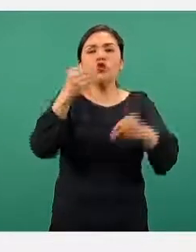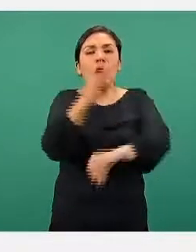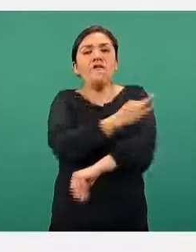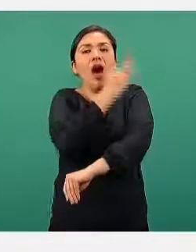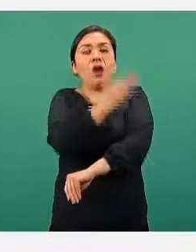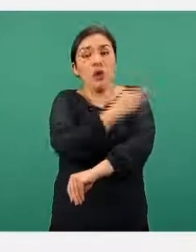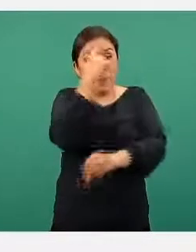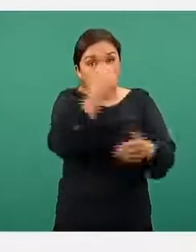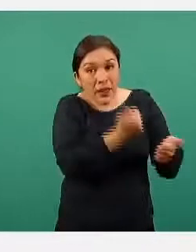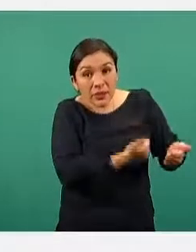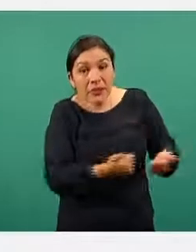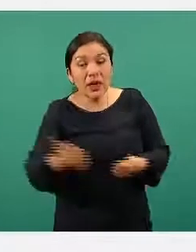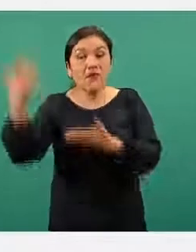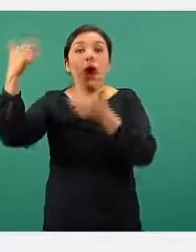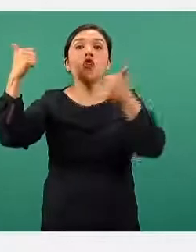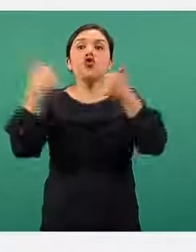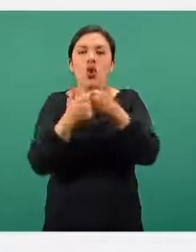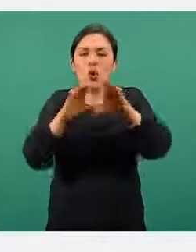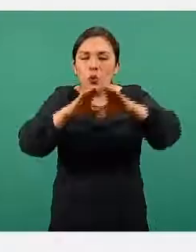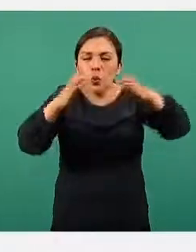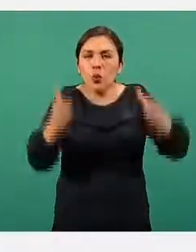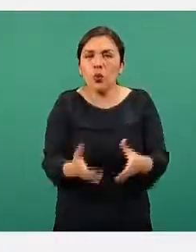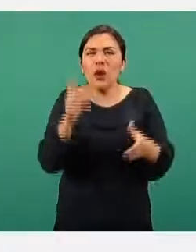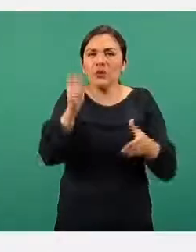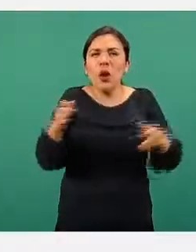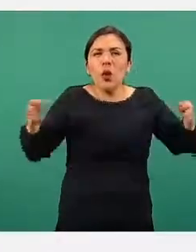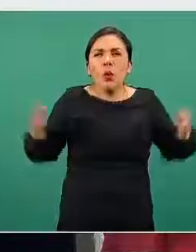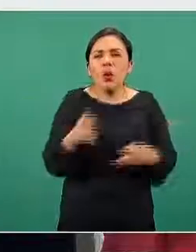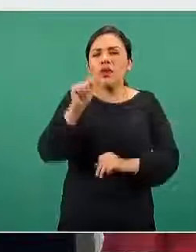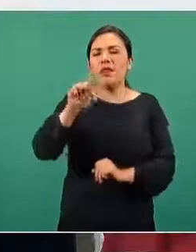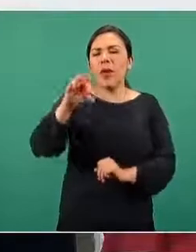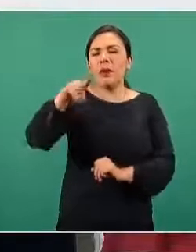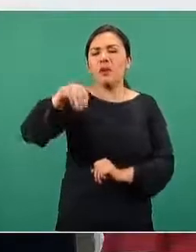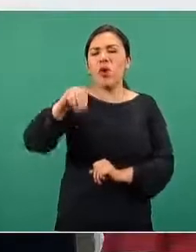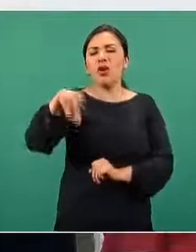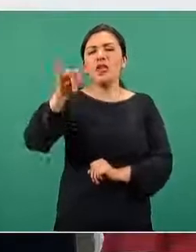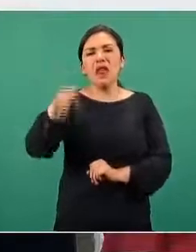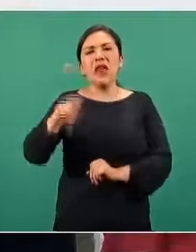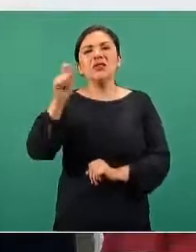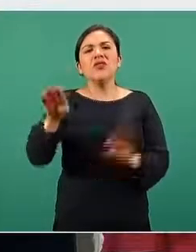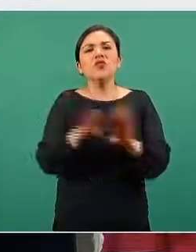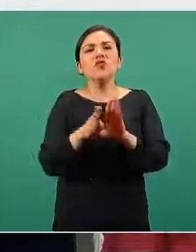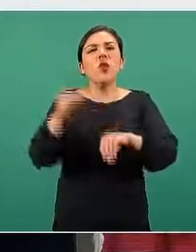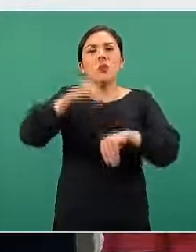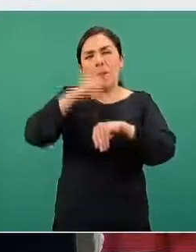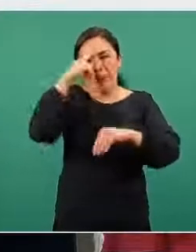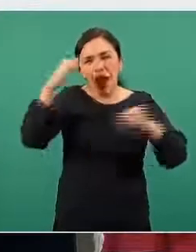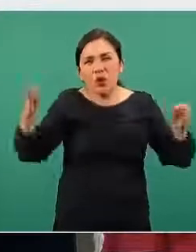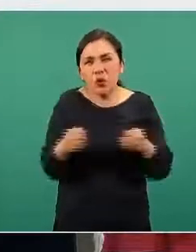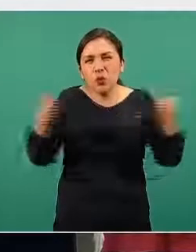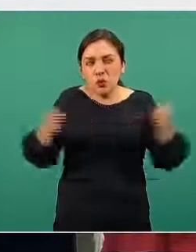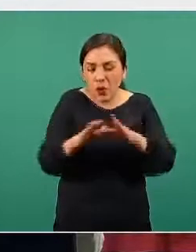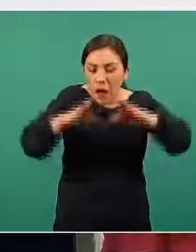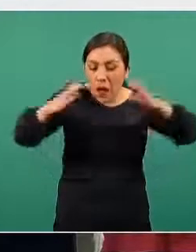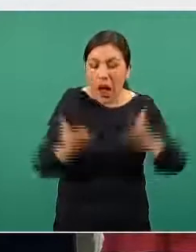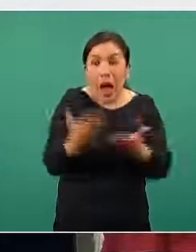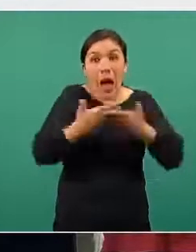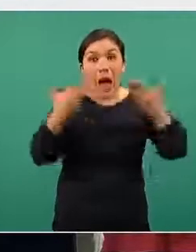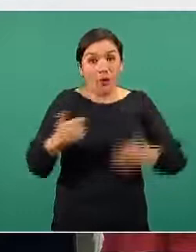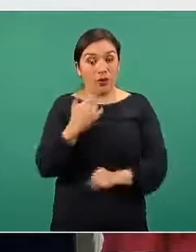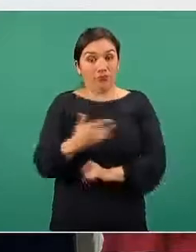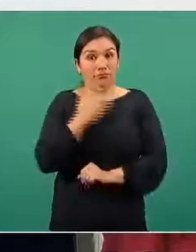vacunas. Le llamamos Thermokin, que forman parte de nuestras redes frías, que hoy por hoy nos